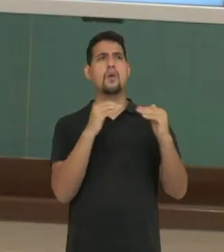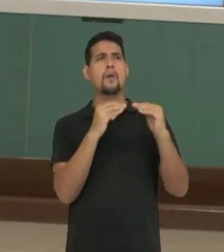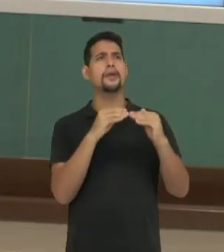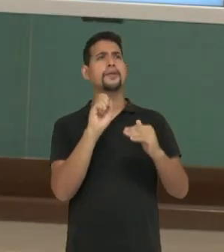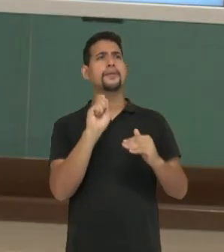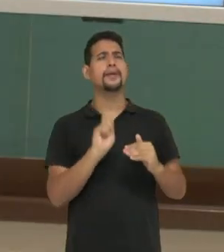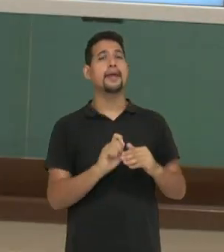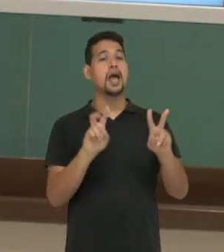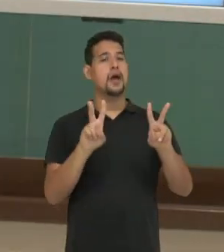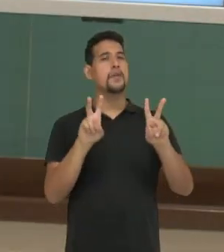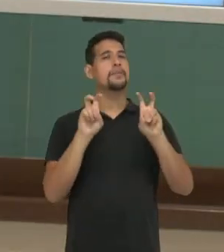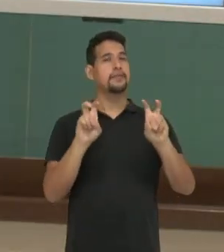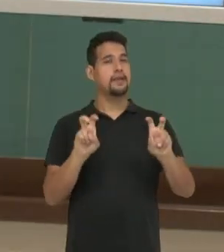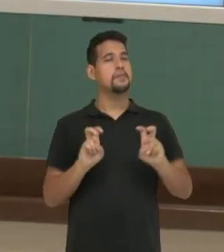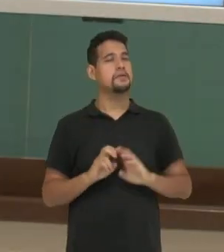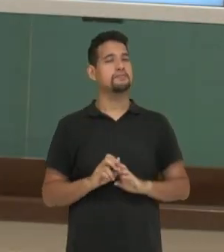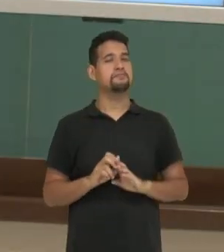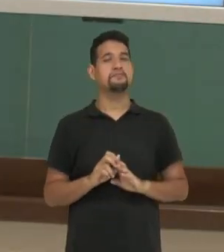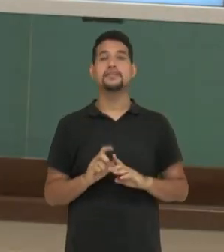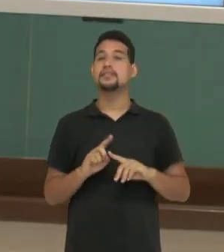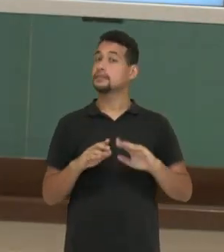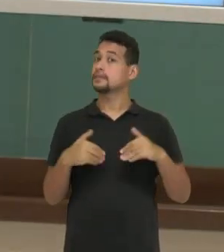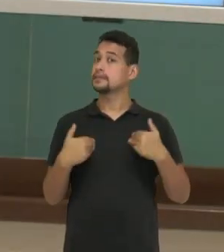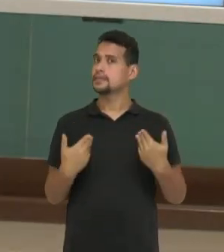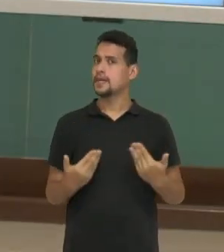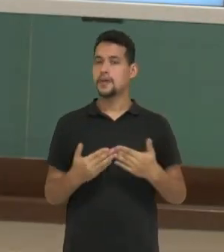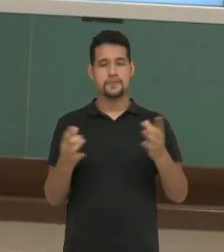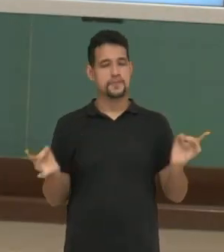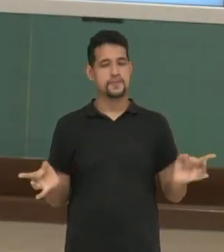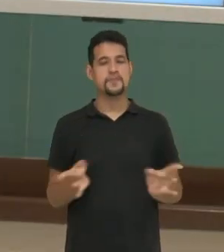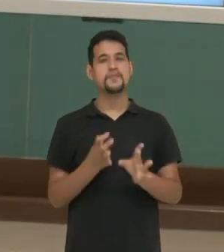à temática. Então,